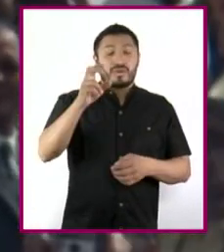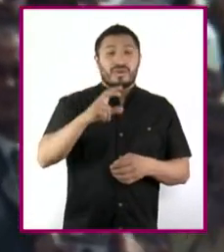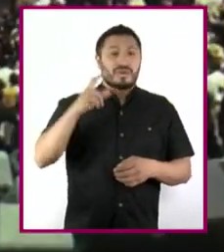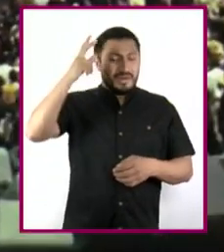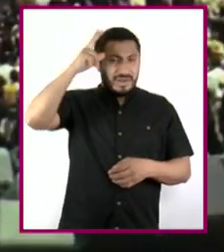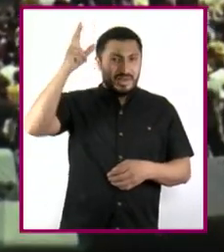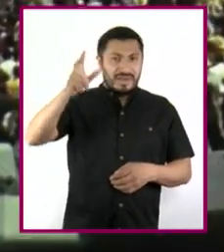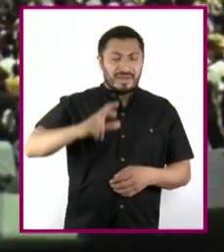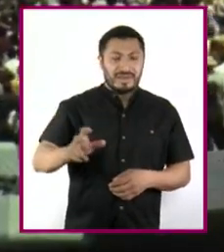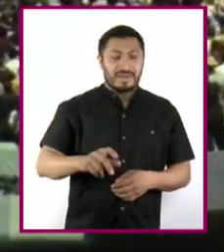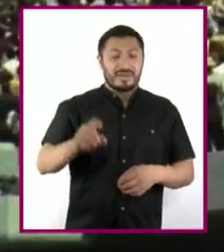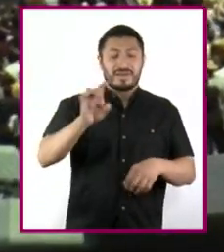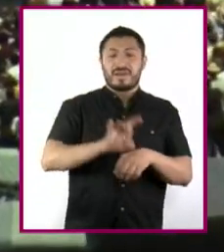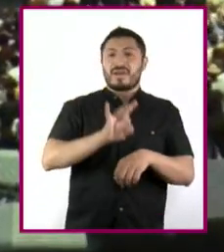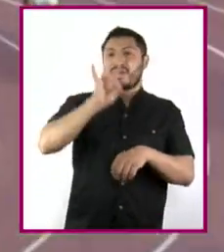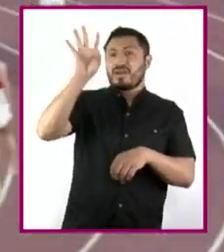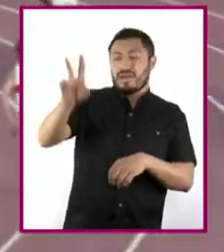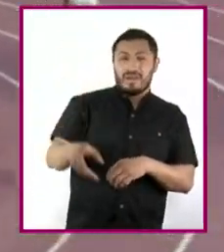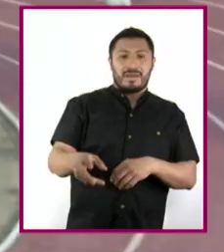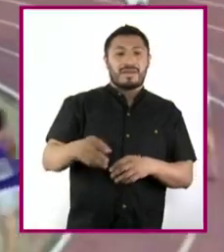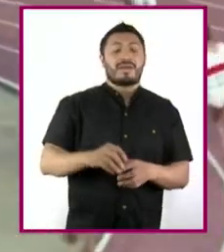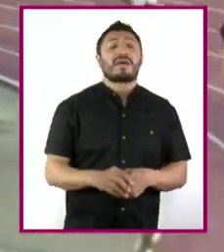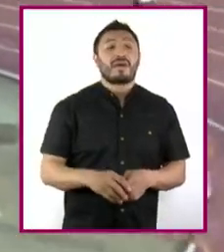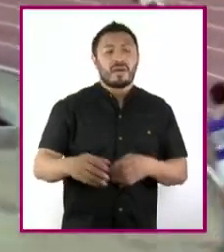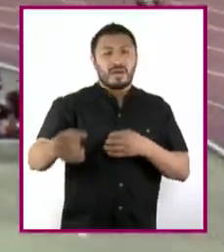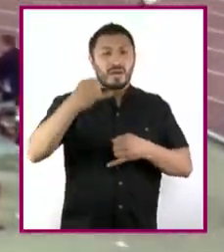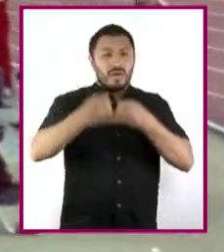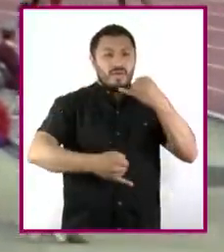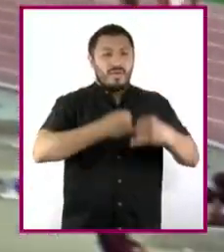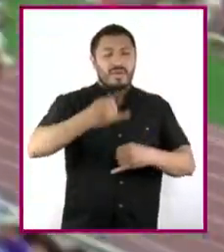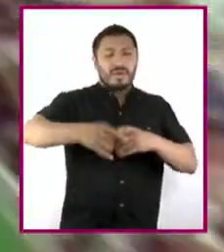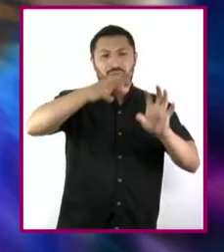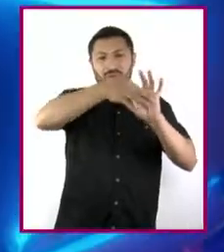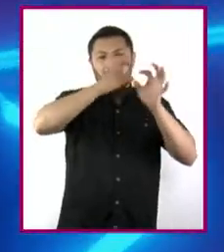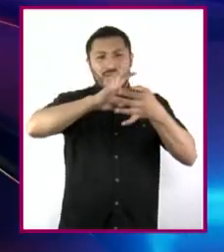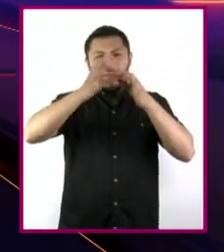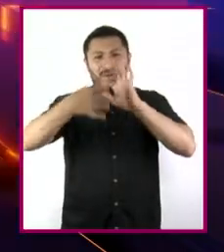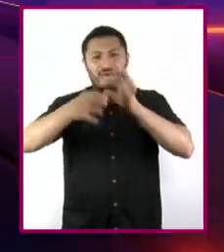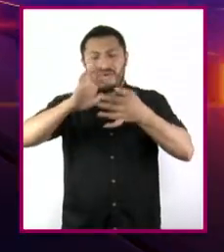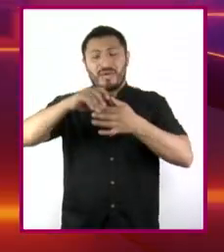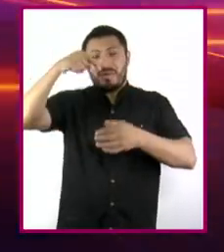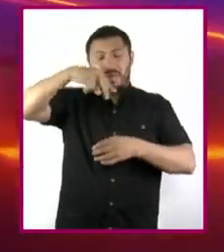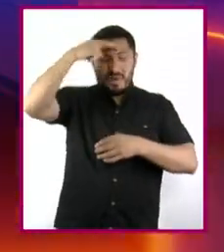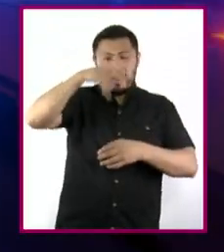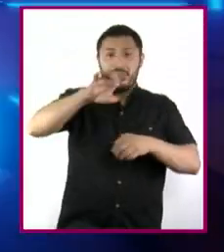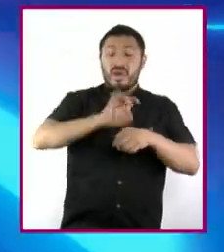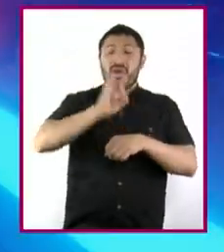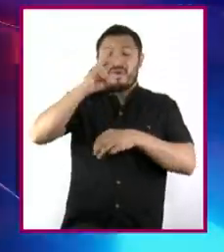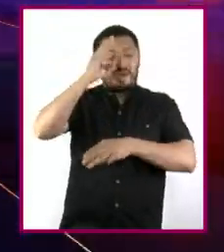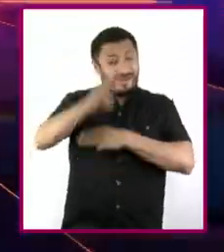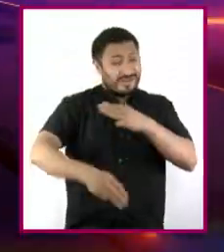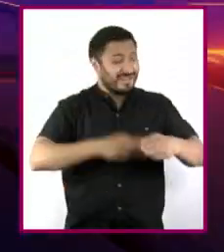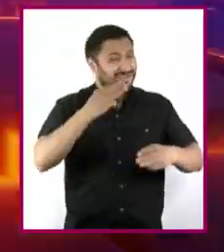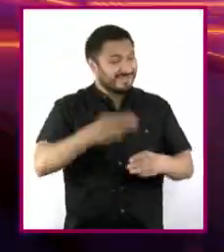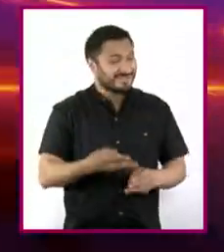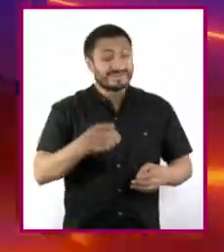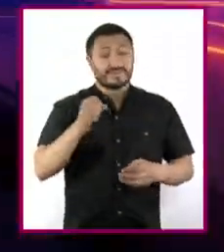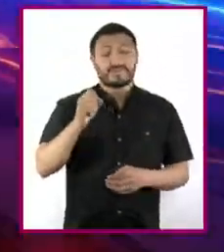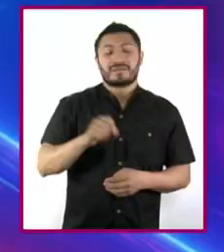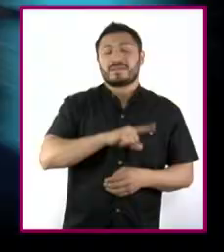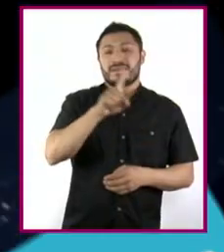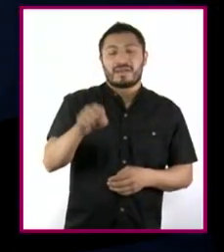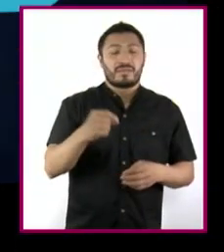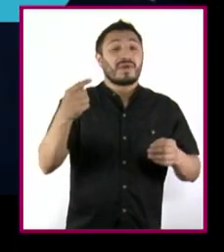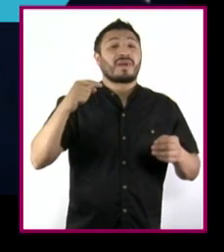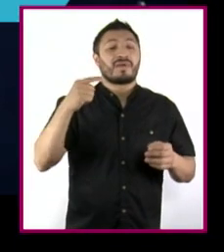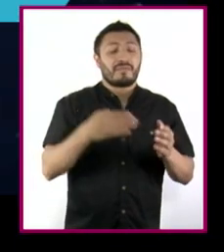vía satelital la señal de los Juegos Olímpicos de México. Hacia los años 80 se inauguró la estación Tulancingo